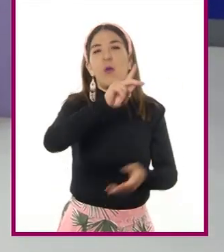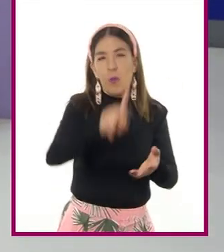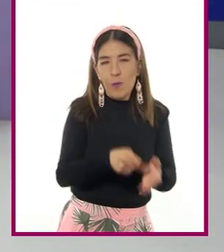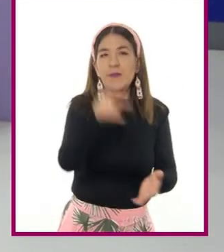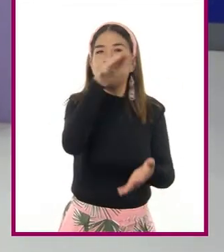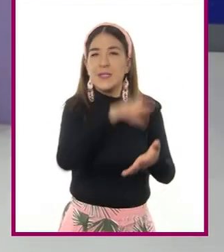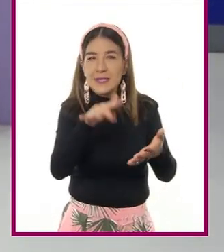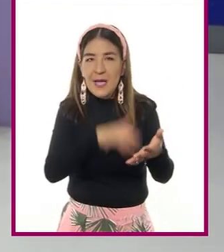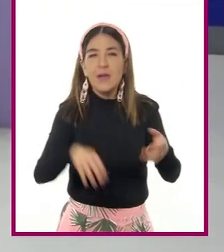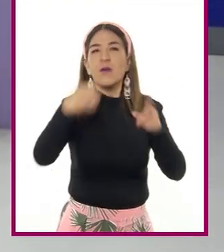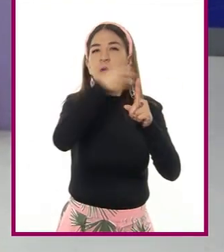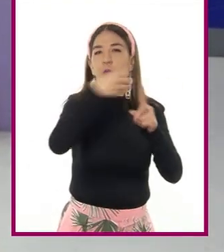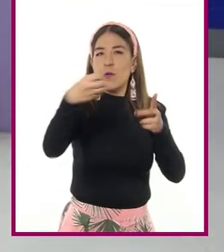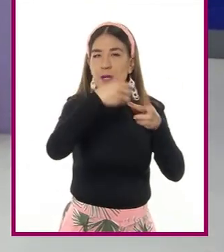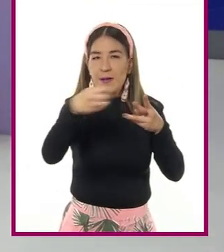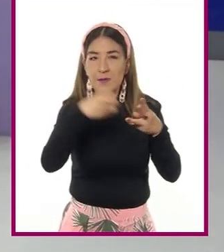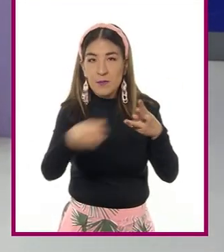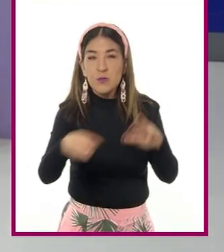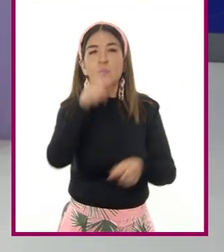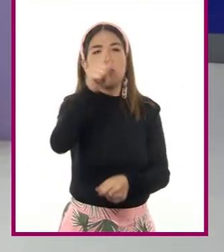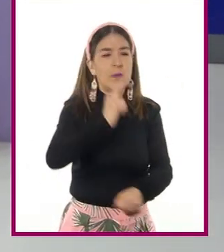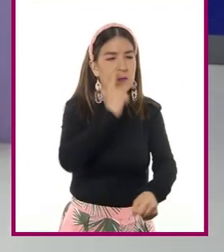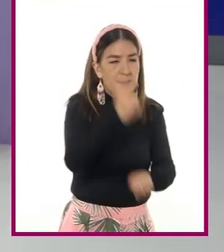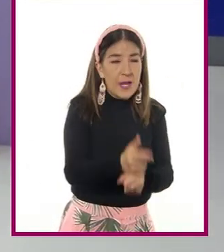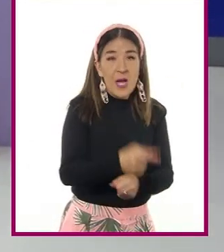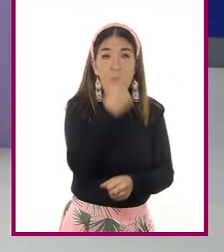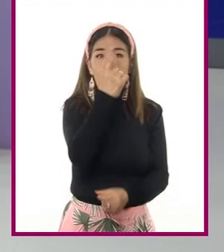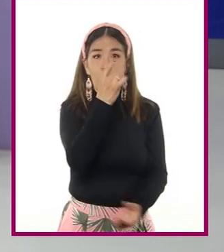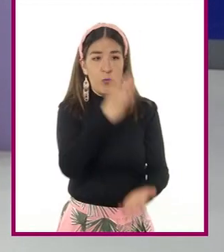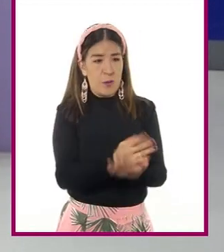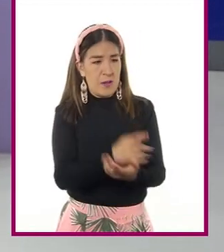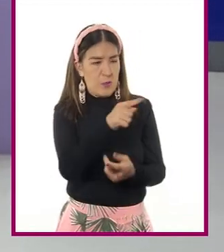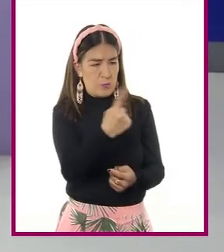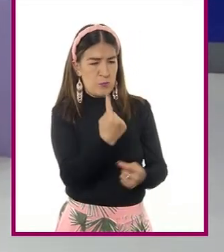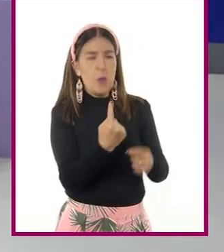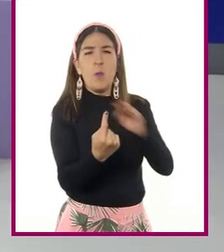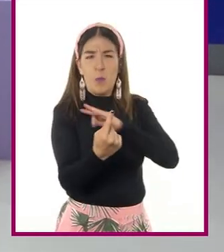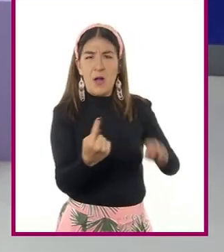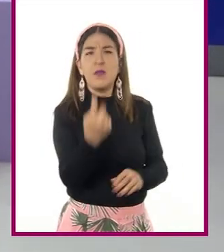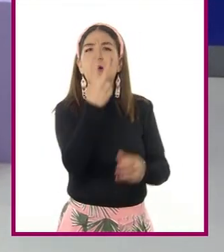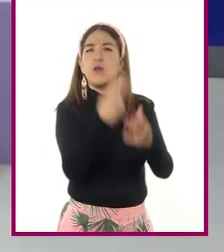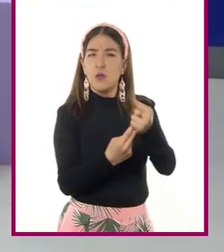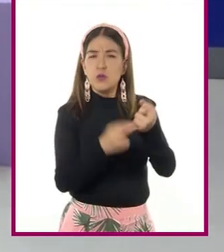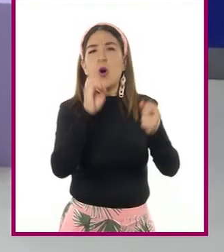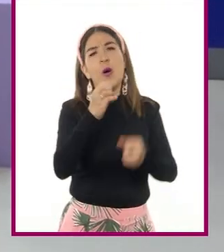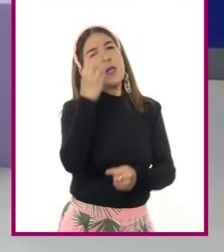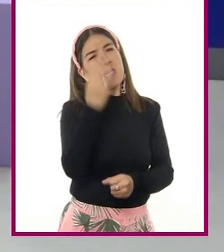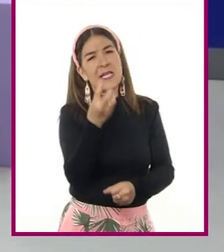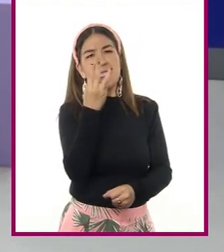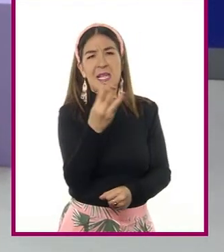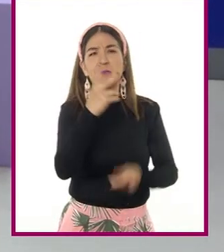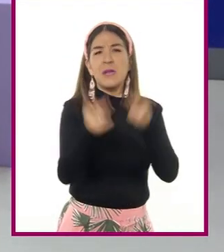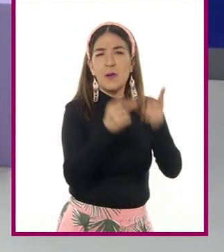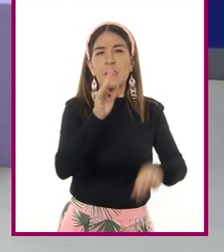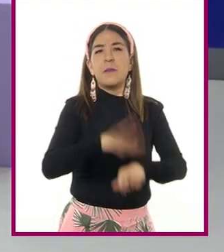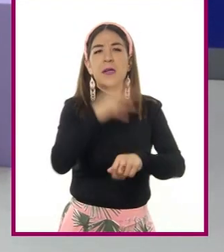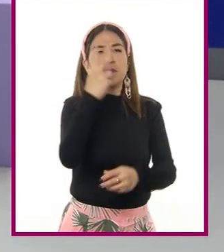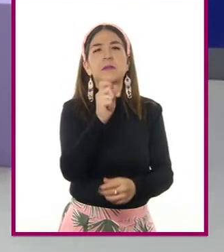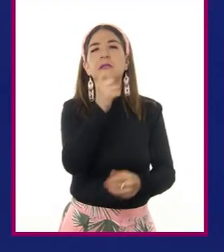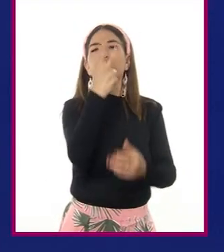releerlas y organizarlas. Identificar si en una sola se pueden unir dos o más para obtener la información de manera